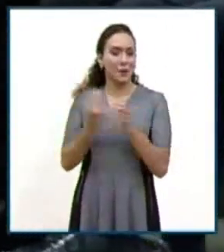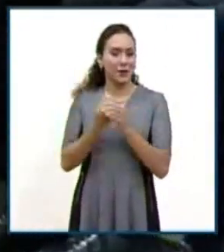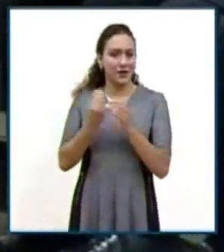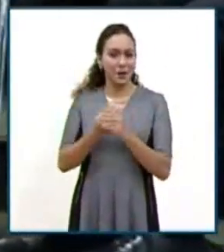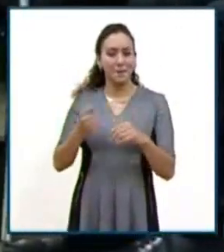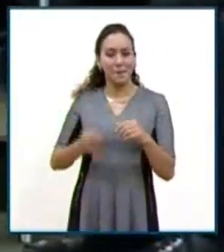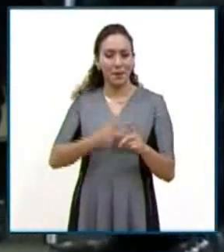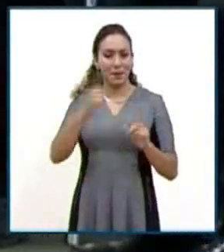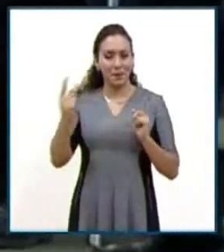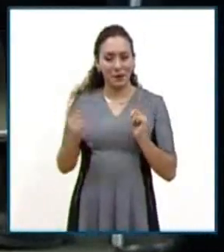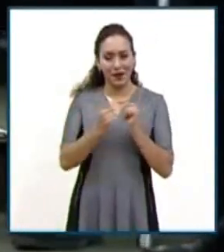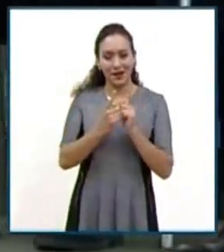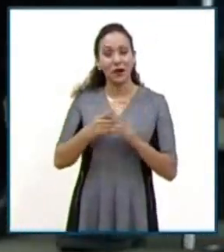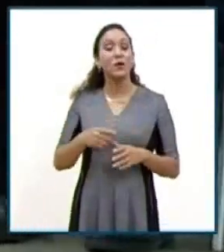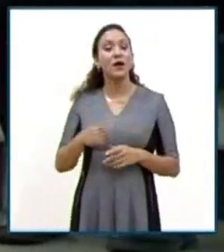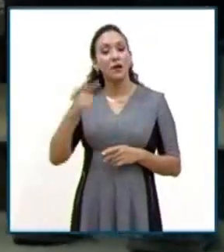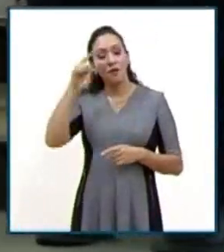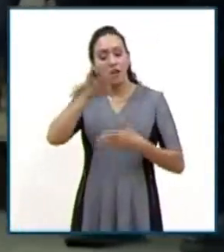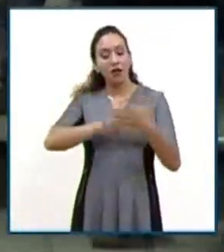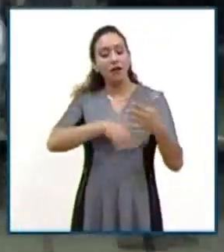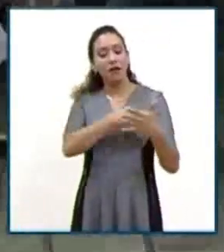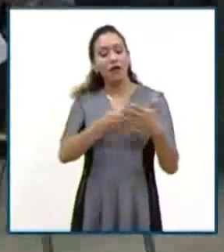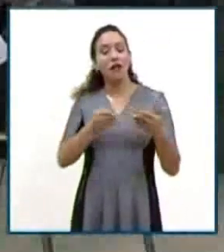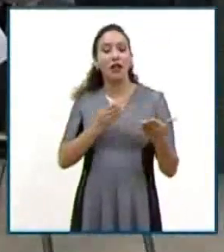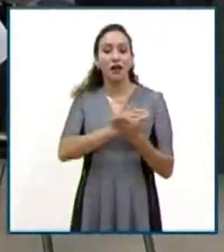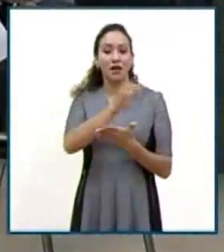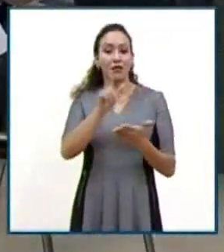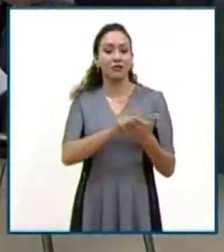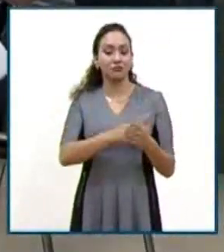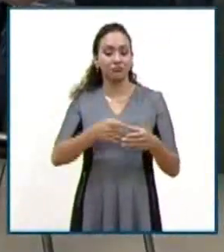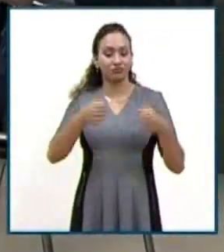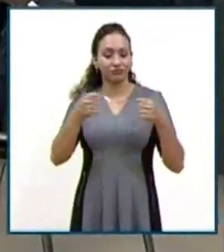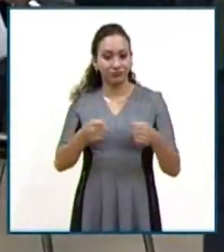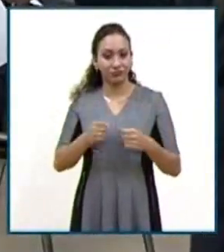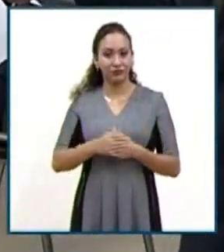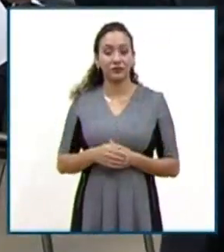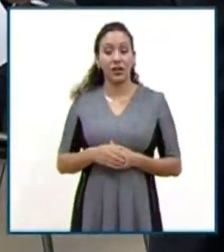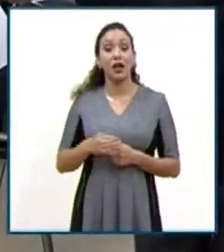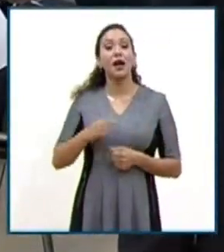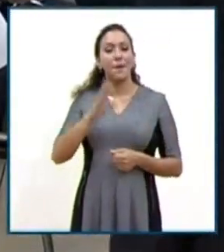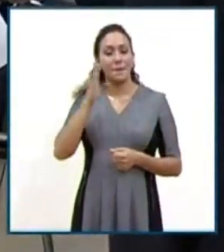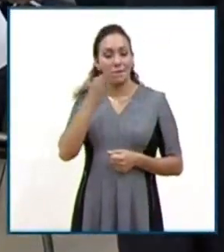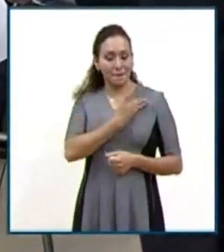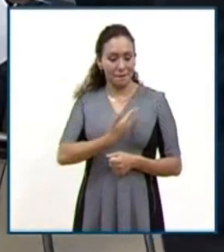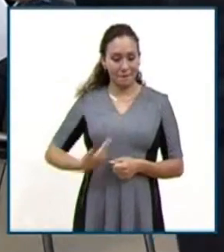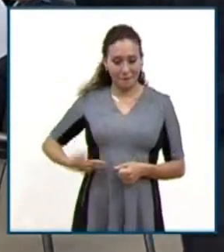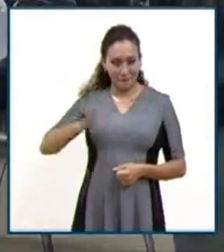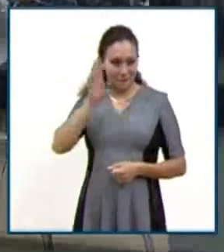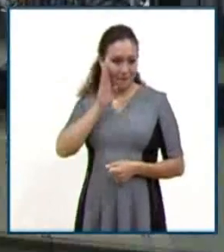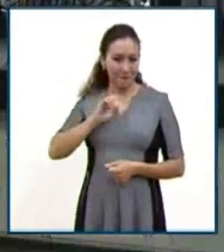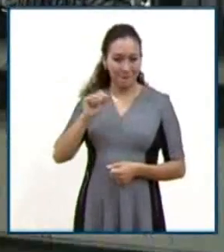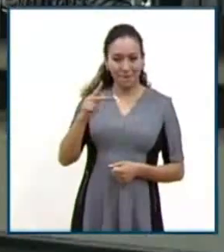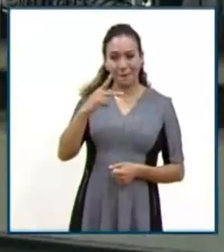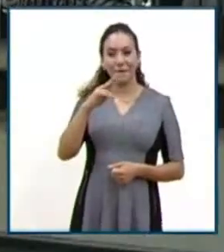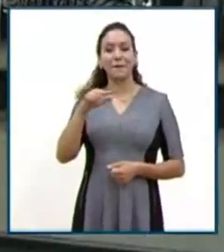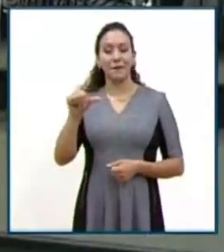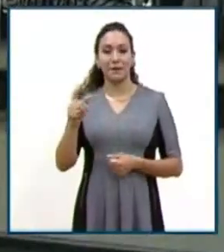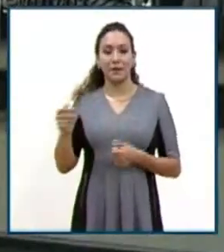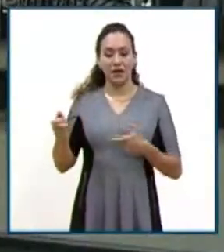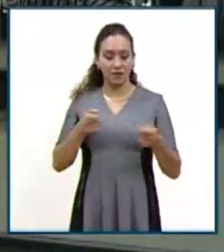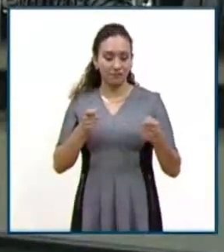Encuentro Nacional para una Agenda de Seguridad y Justicia, convocado por la ministra presidenta Norma Lucía Piña Hernández. En el evento